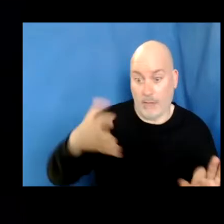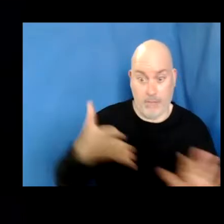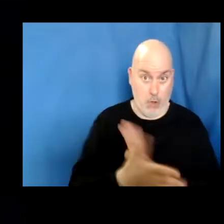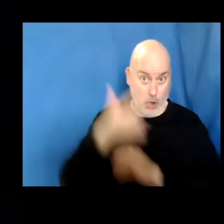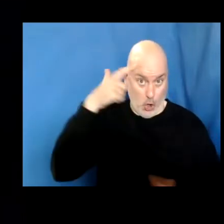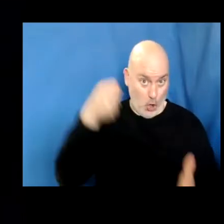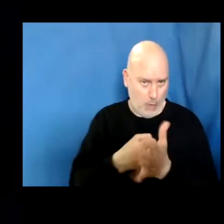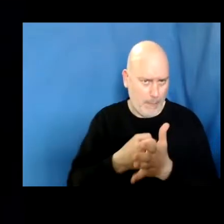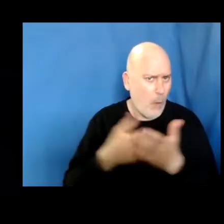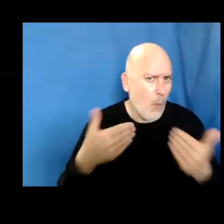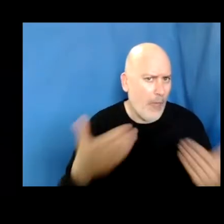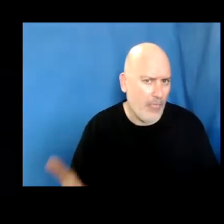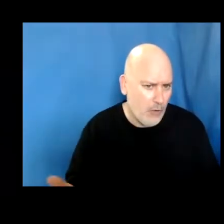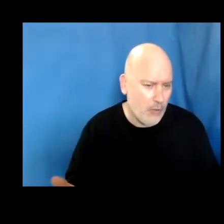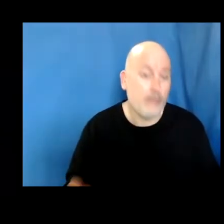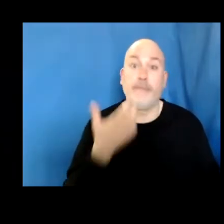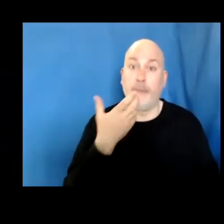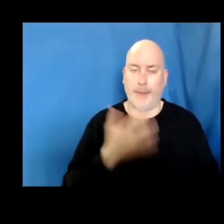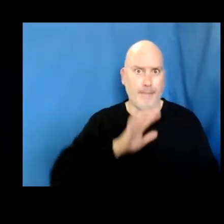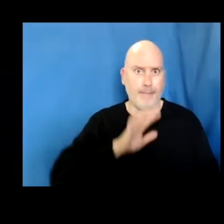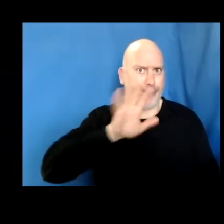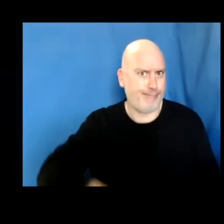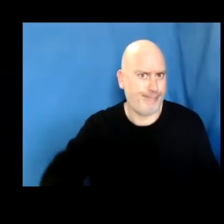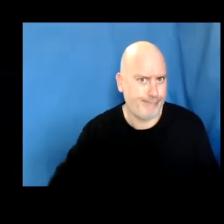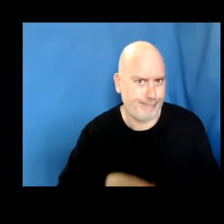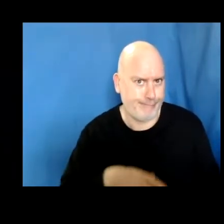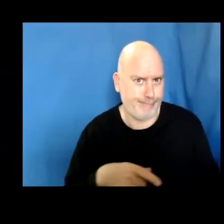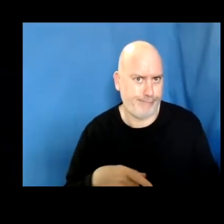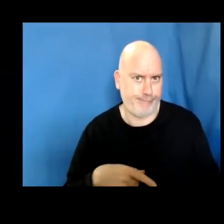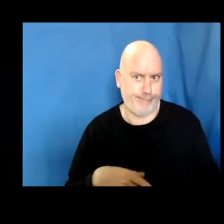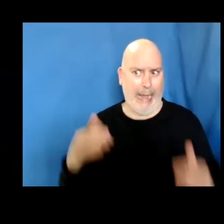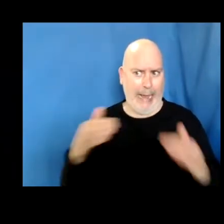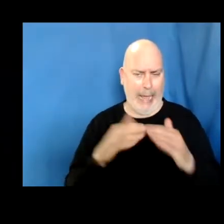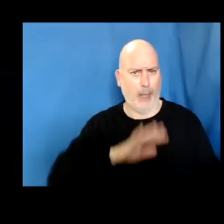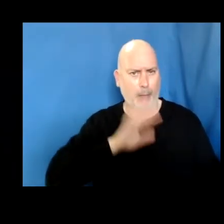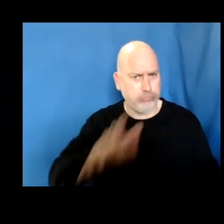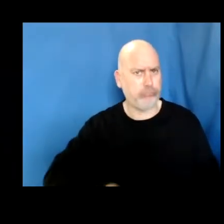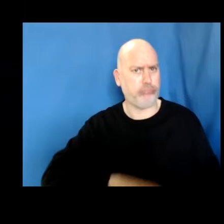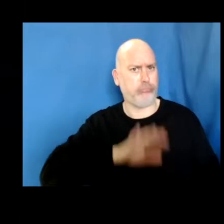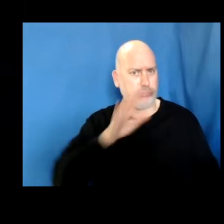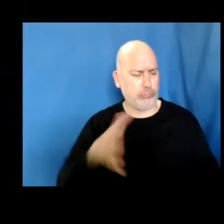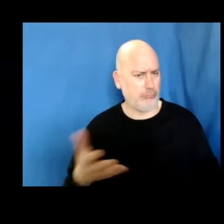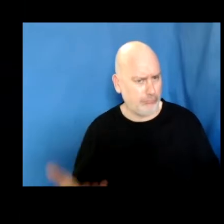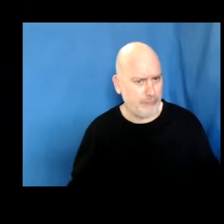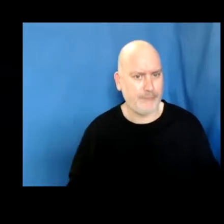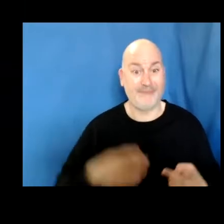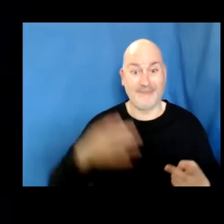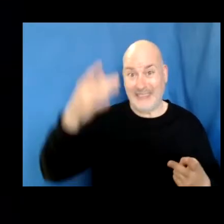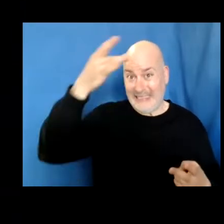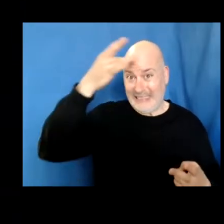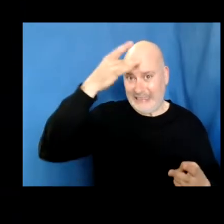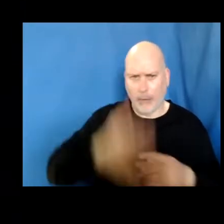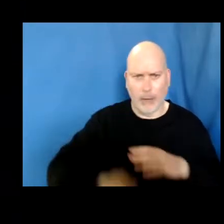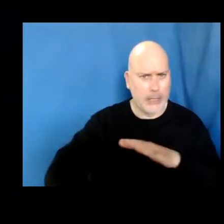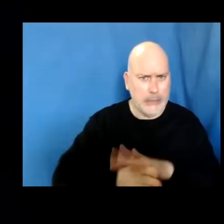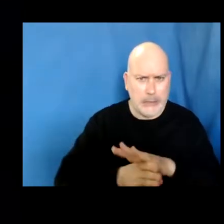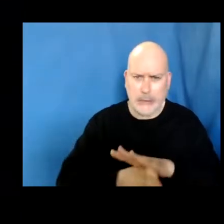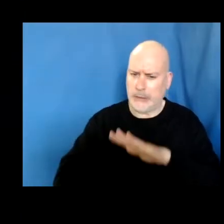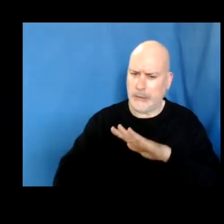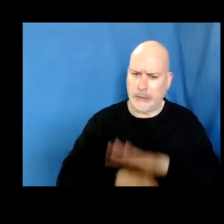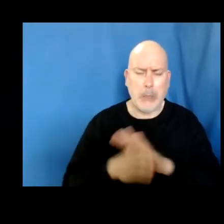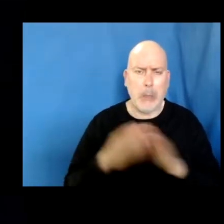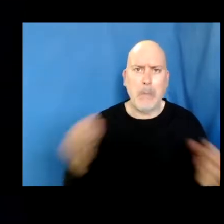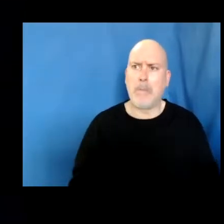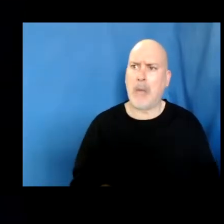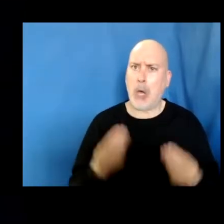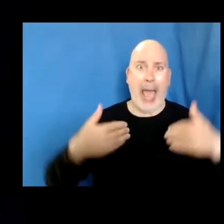craneal? Si el niño vomita más veces en casa, si el dolor de cabeza es persistente y no ha mejorado